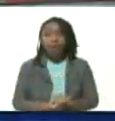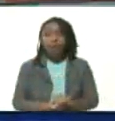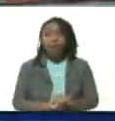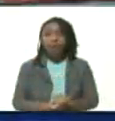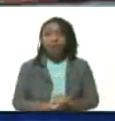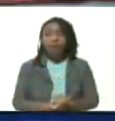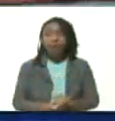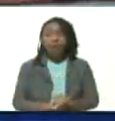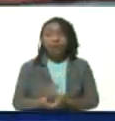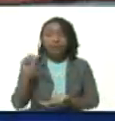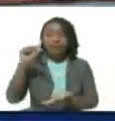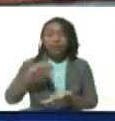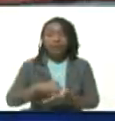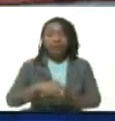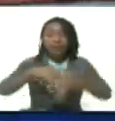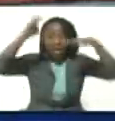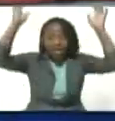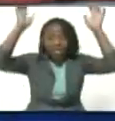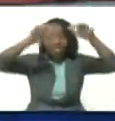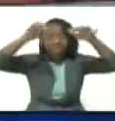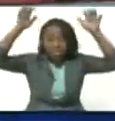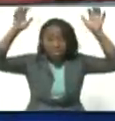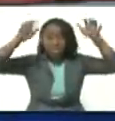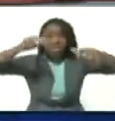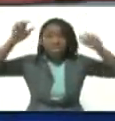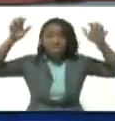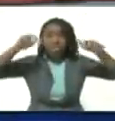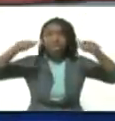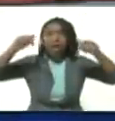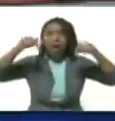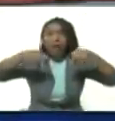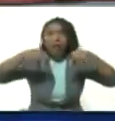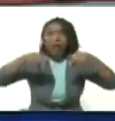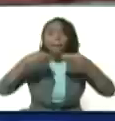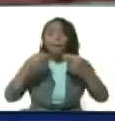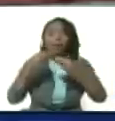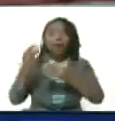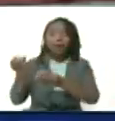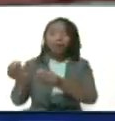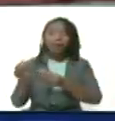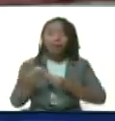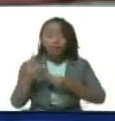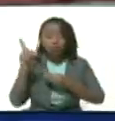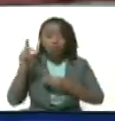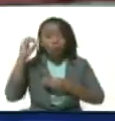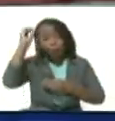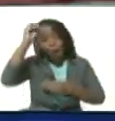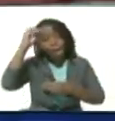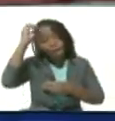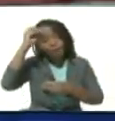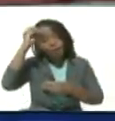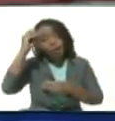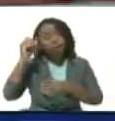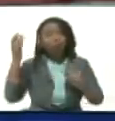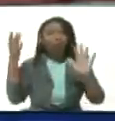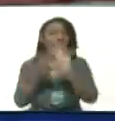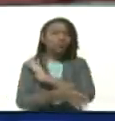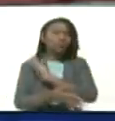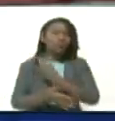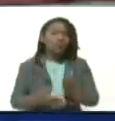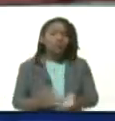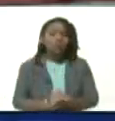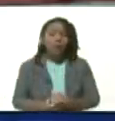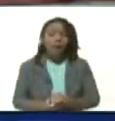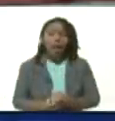en medio del aguacero que nos tiene cayendo aquí, para que me dé sus apreciaciones sobre